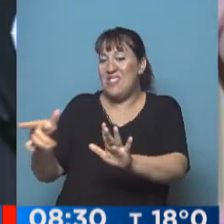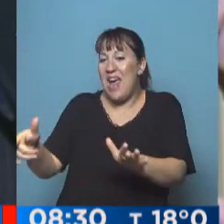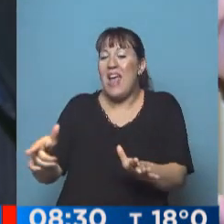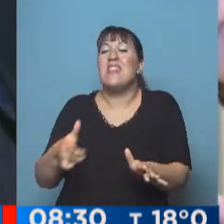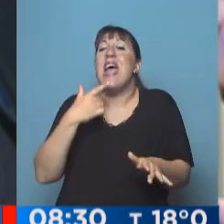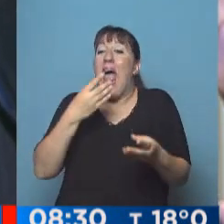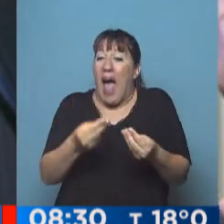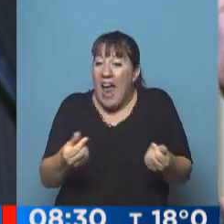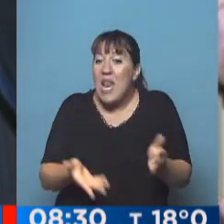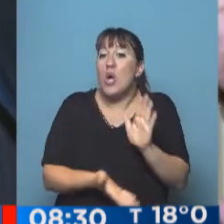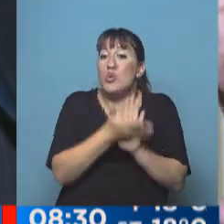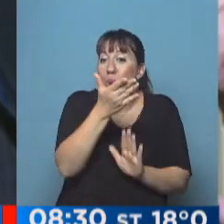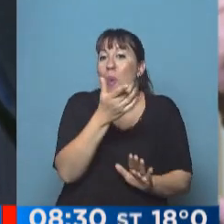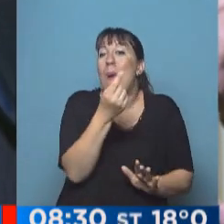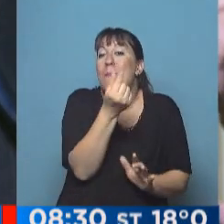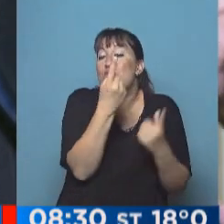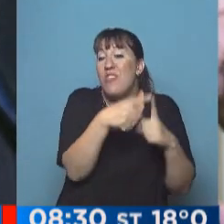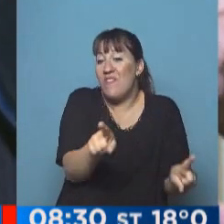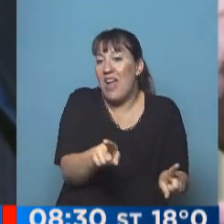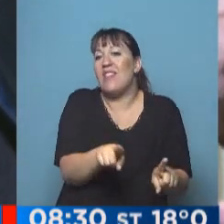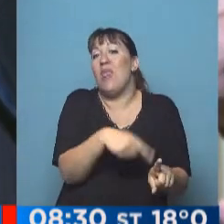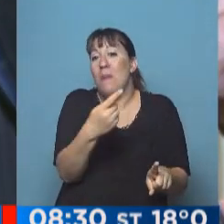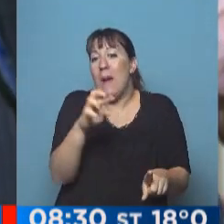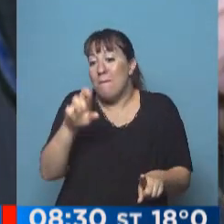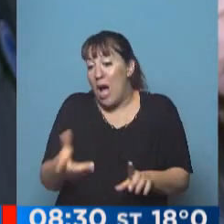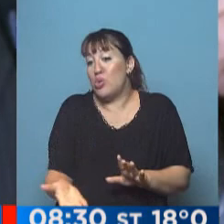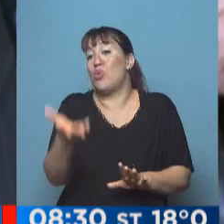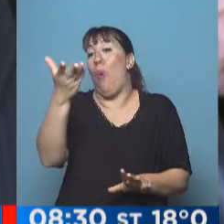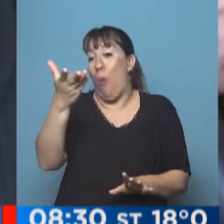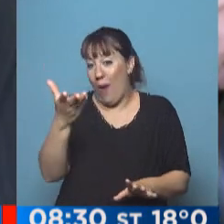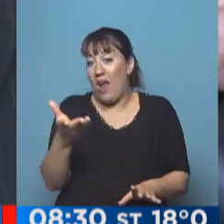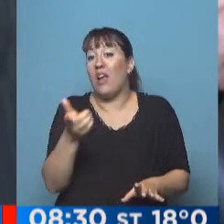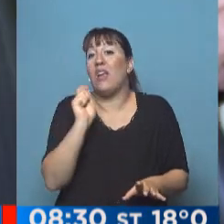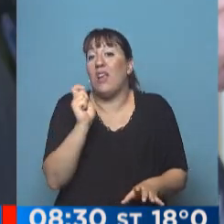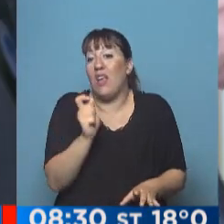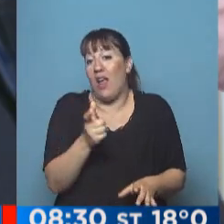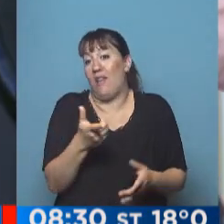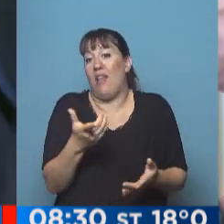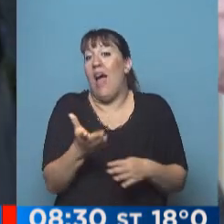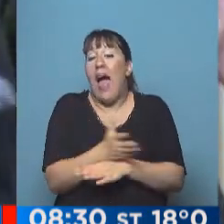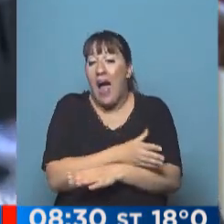este la bolsa harina cierta mañana otro precio que va a ir al precio del pan con lo cual lo va a sentir muchísimo antes de tener que votar